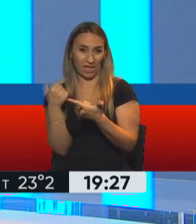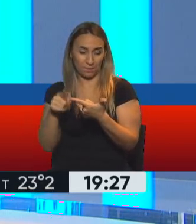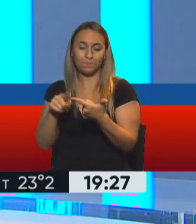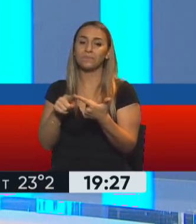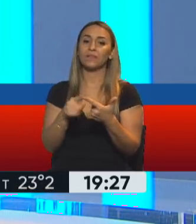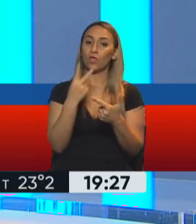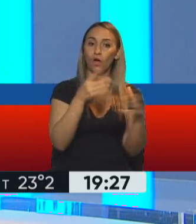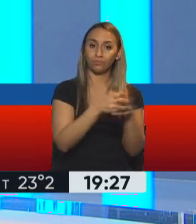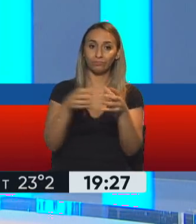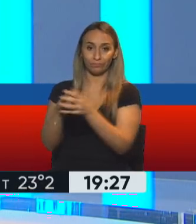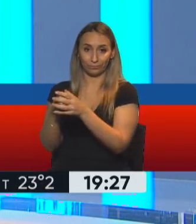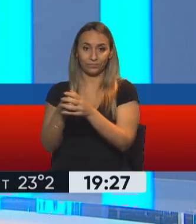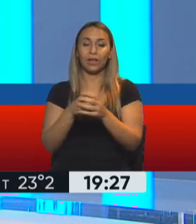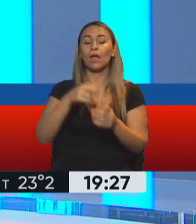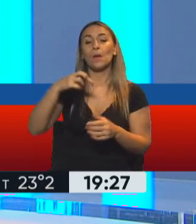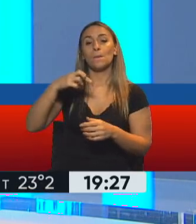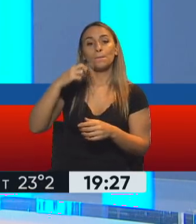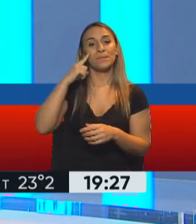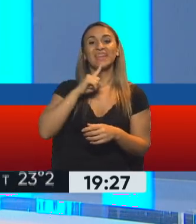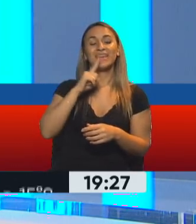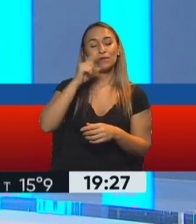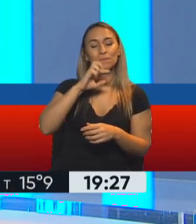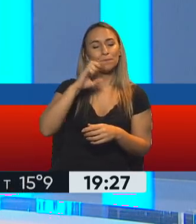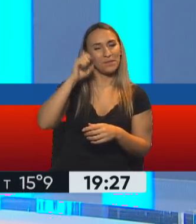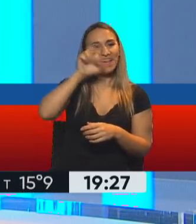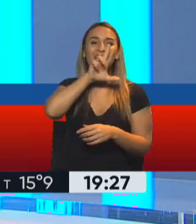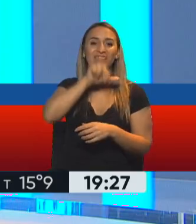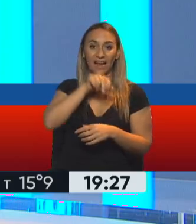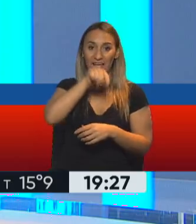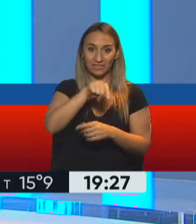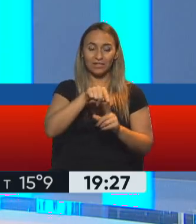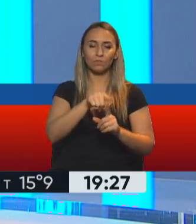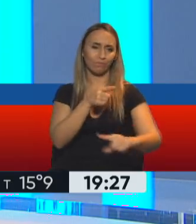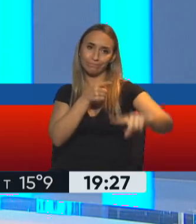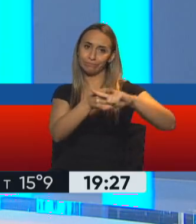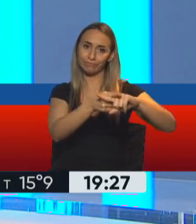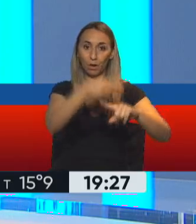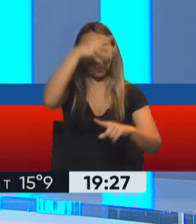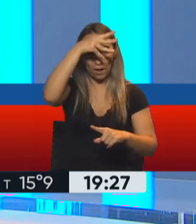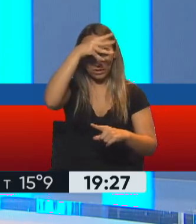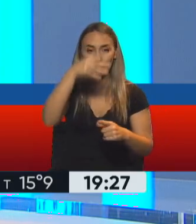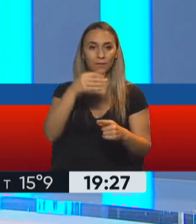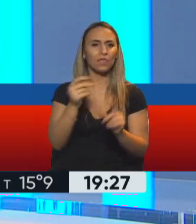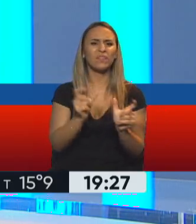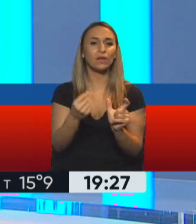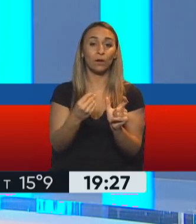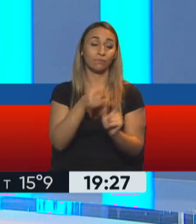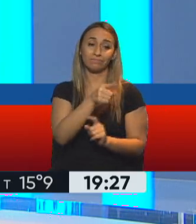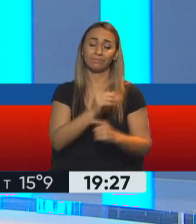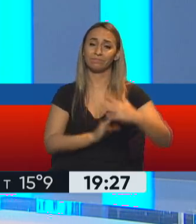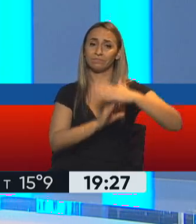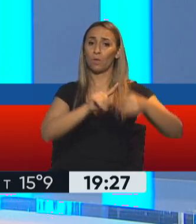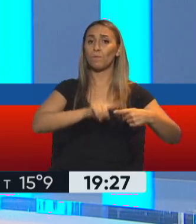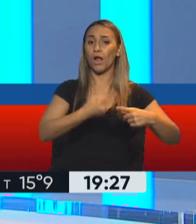mutuamente Tagliapietra y Patricia Bullrich de hacer de esta causa una causa política, con una diferencia. Una es una dirigencia política y la